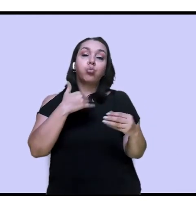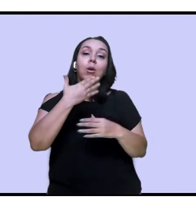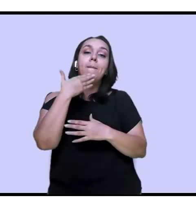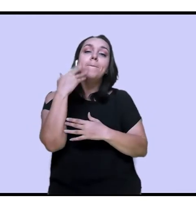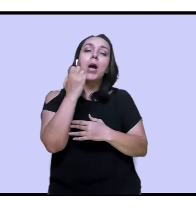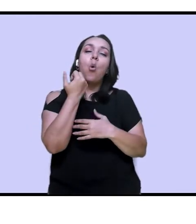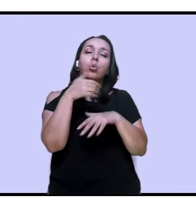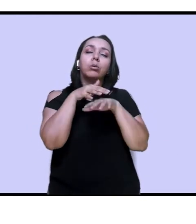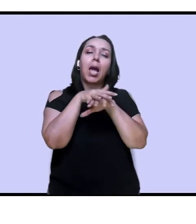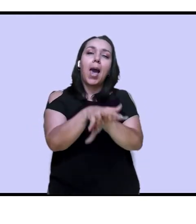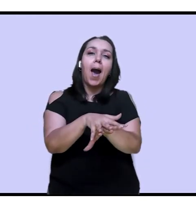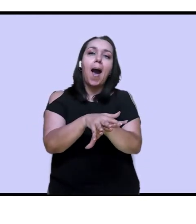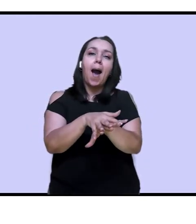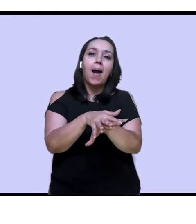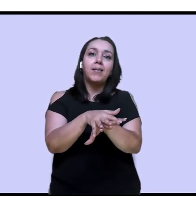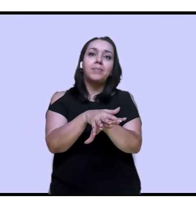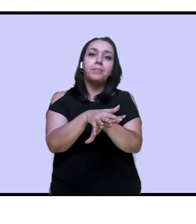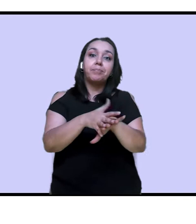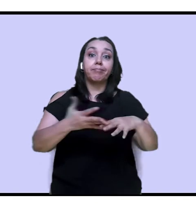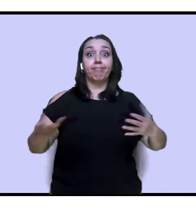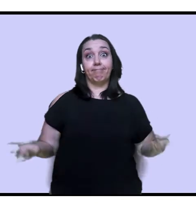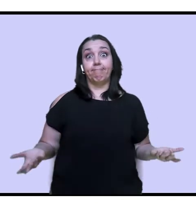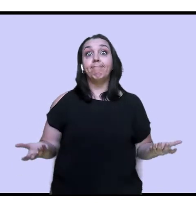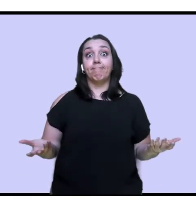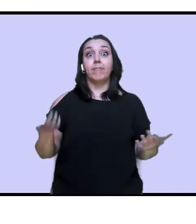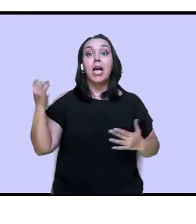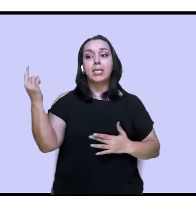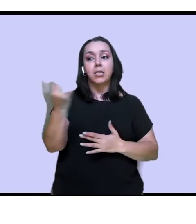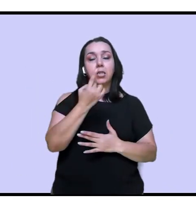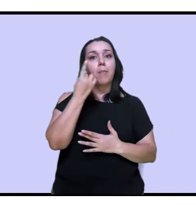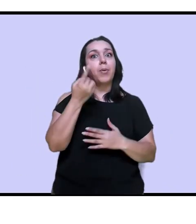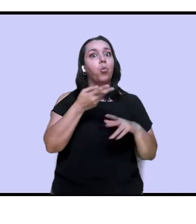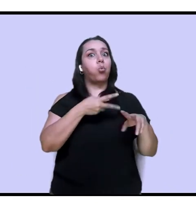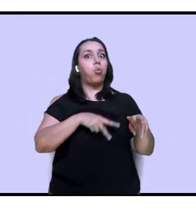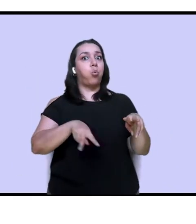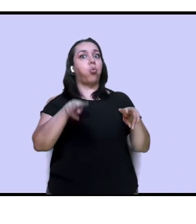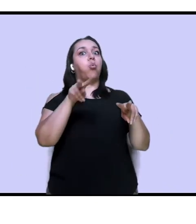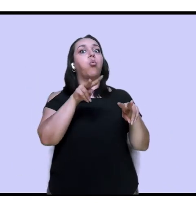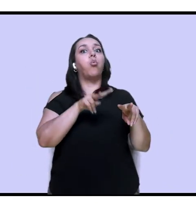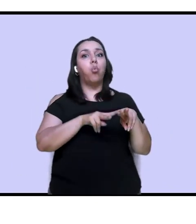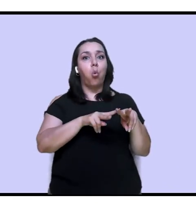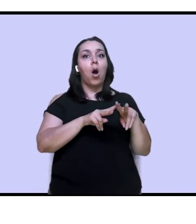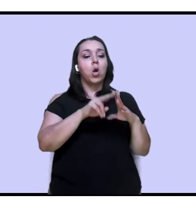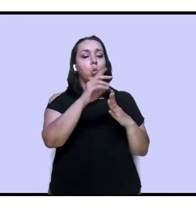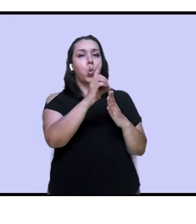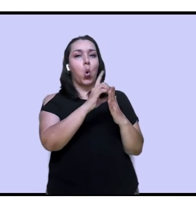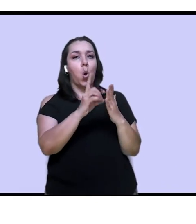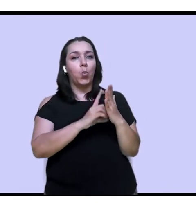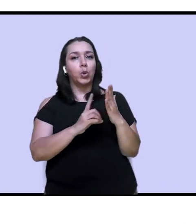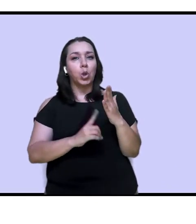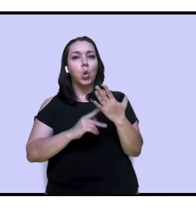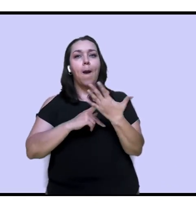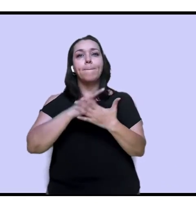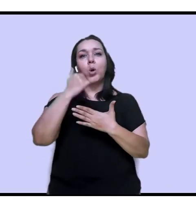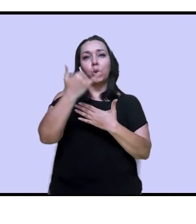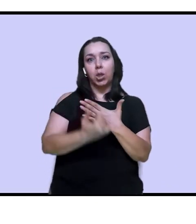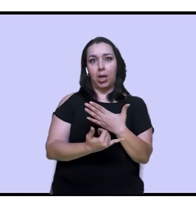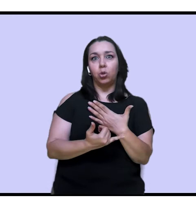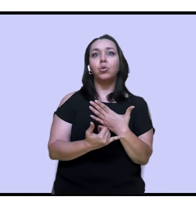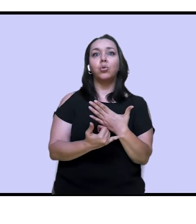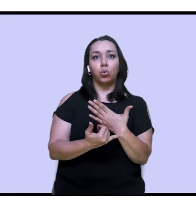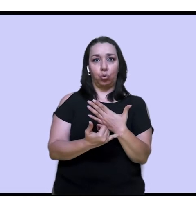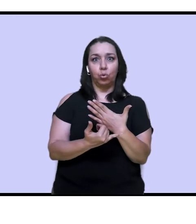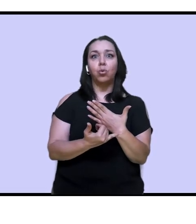tener una mejor integración. Es siempre valioso el diseño participativo de